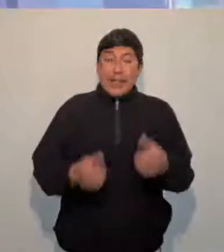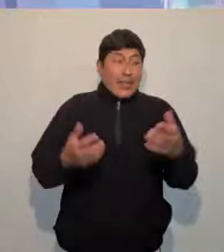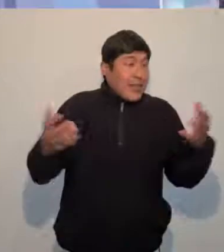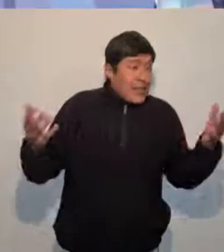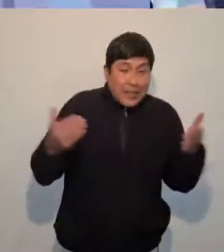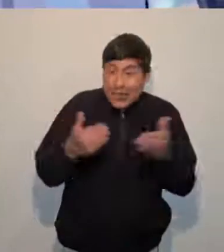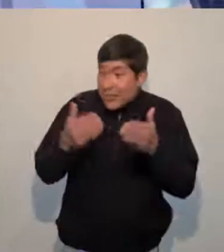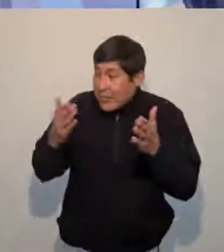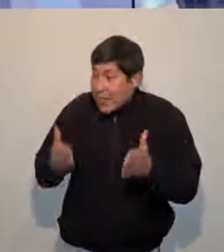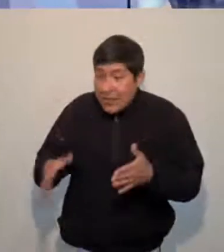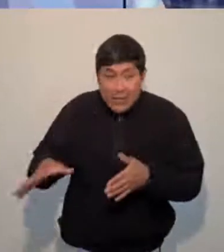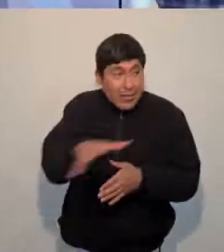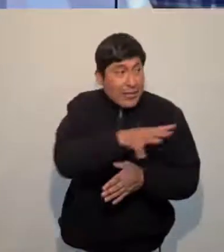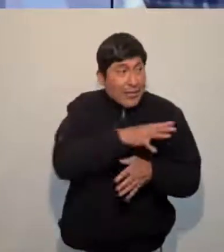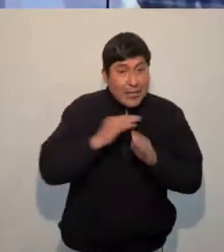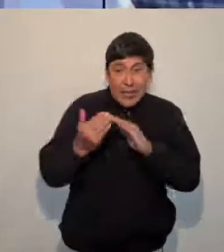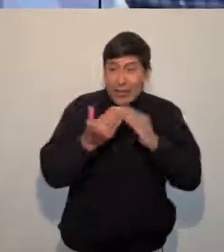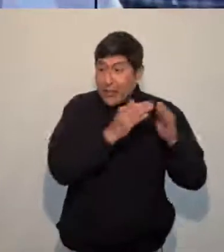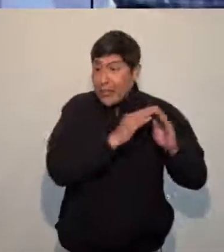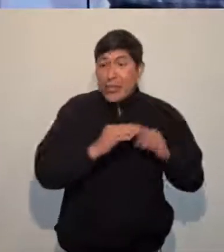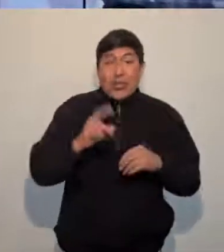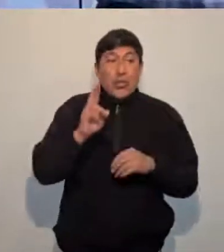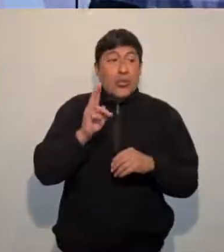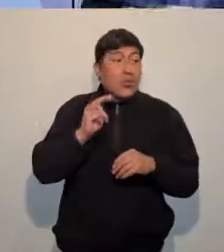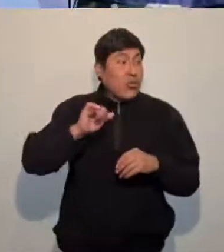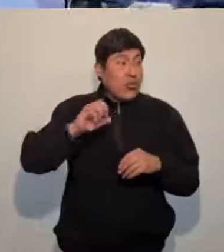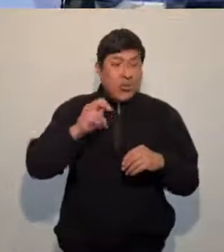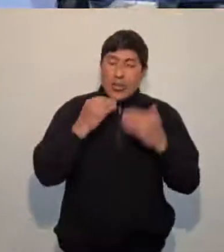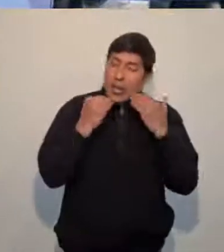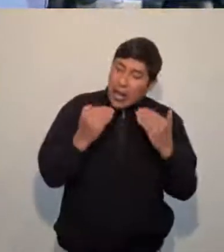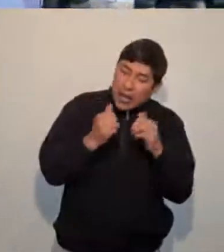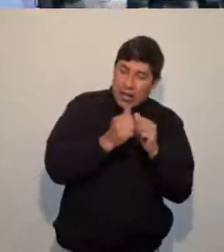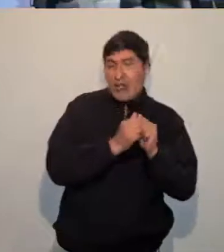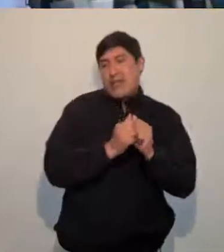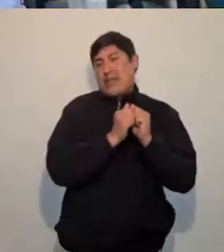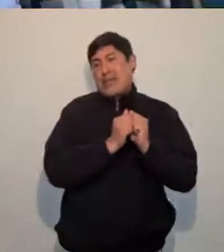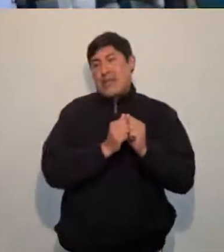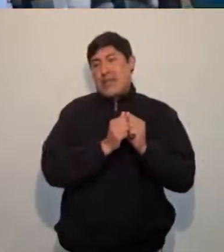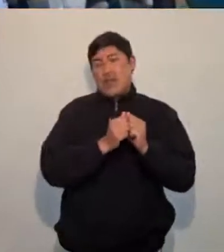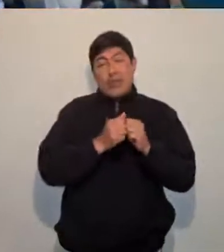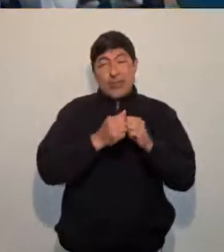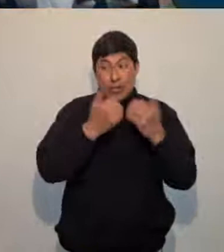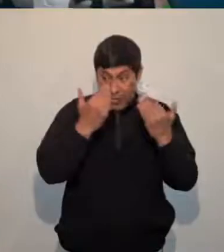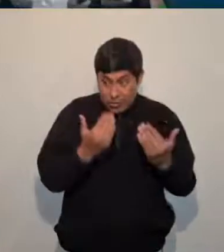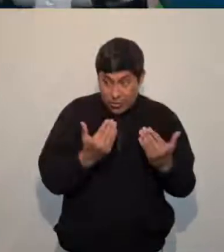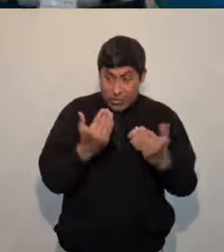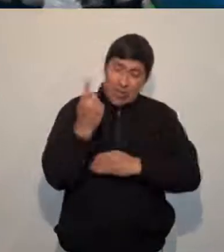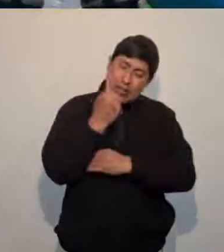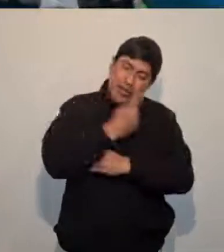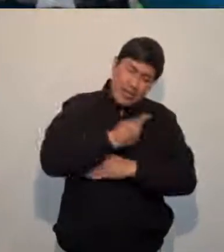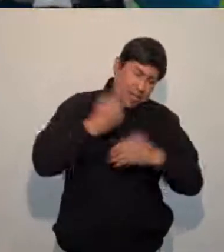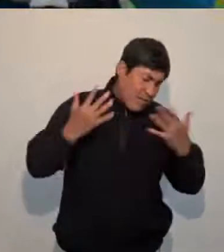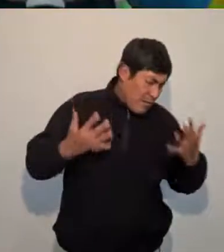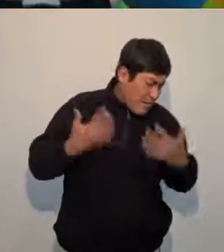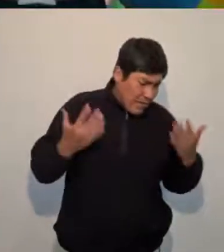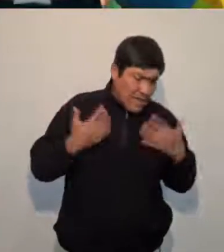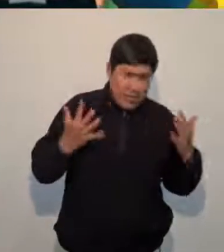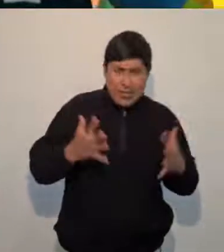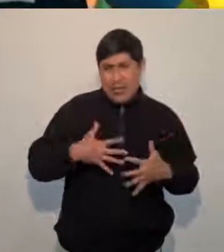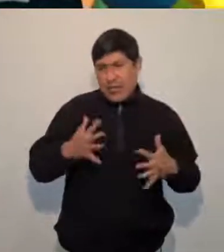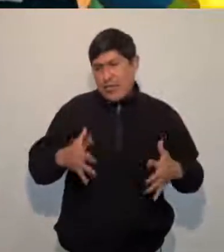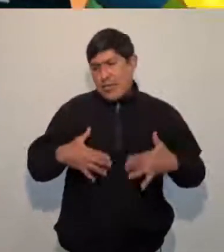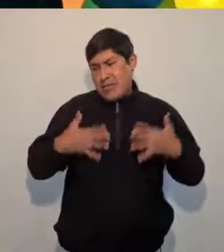Queridos vecinos de Villa Unión, gracias por acompañarme en uno de los días más felices de mi vida.